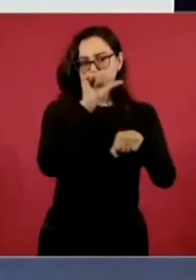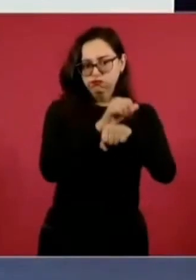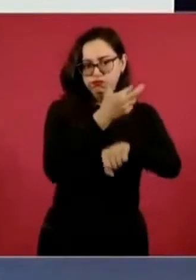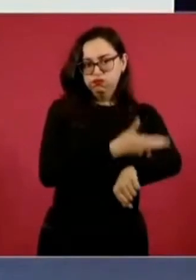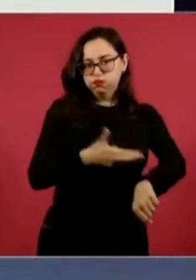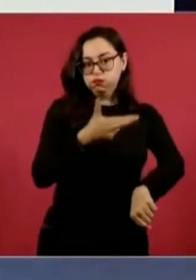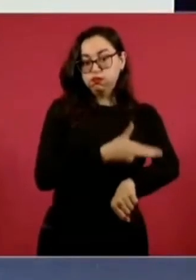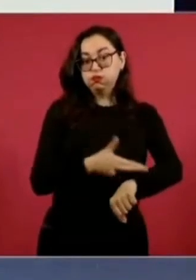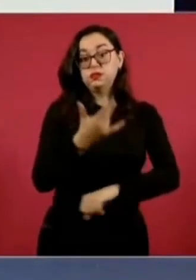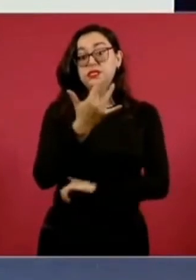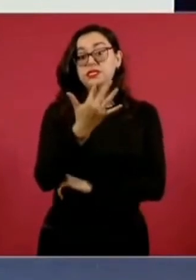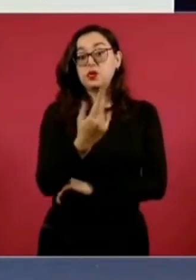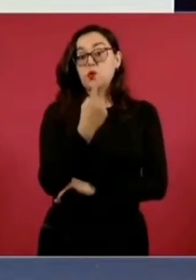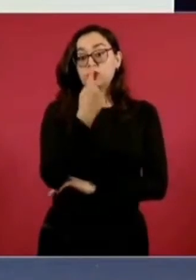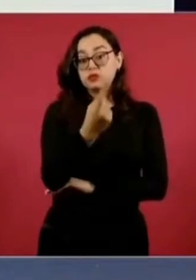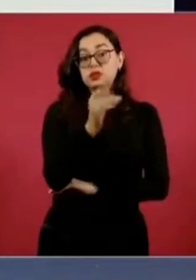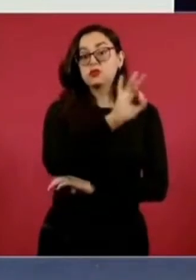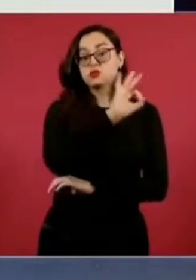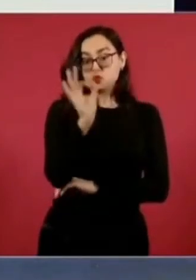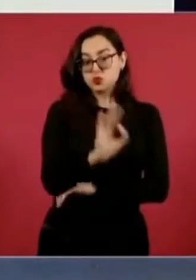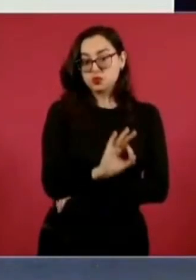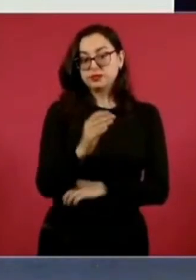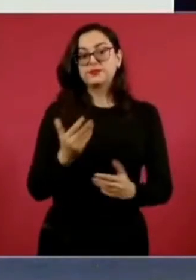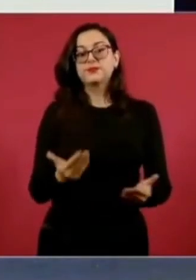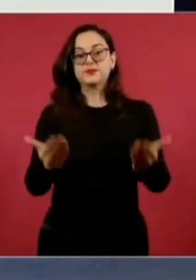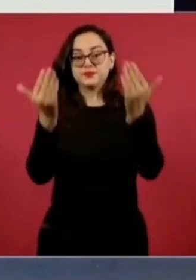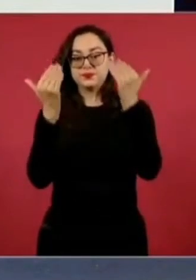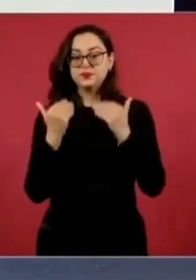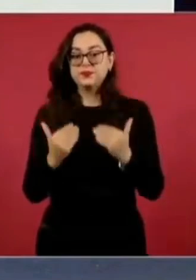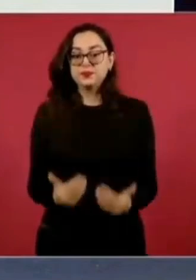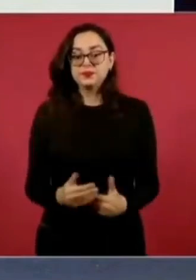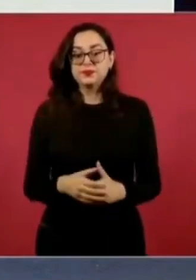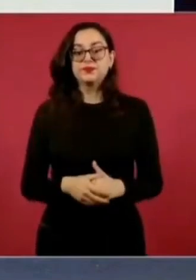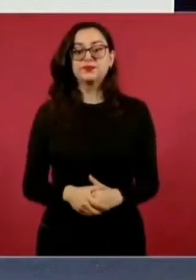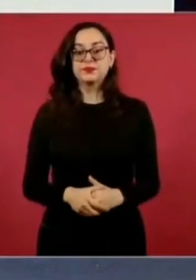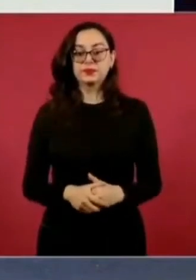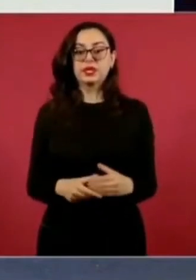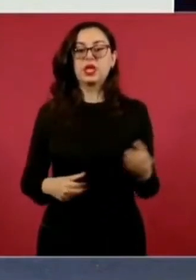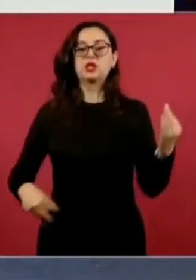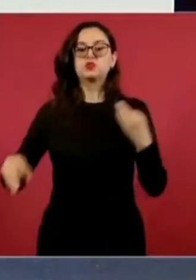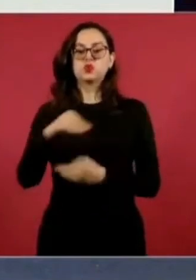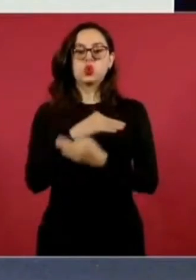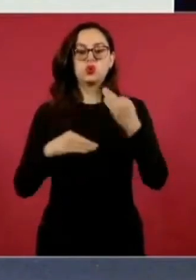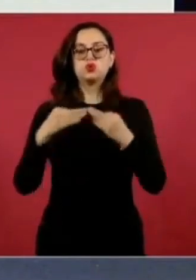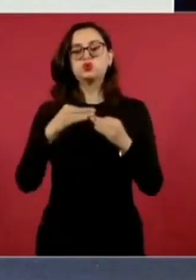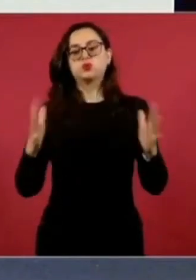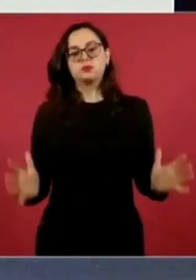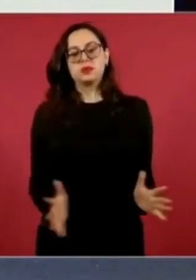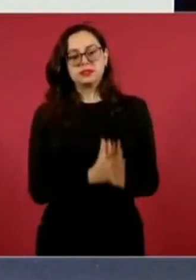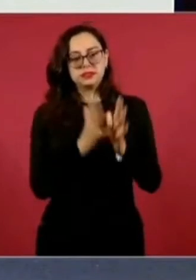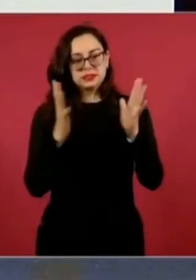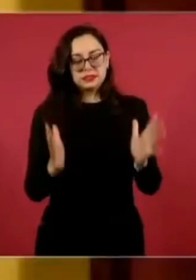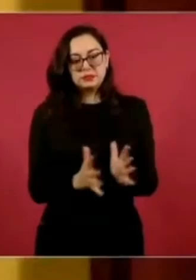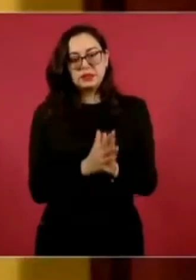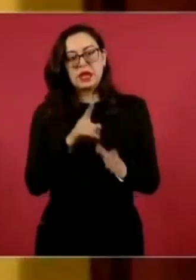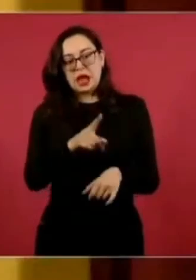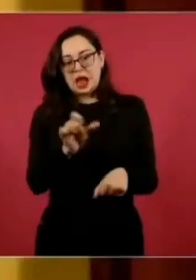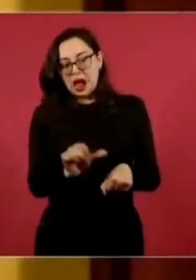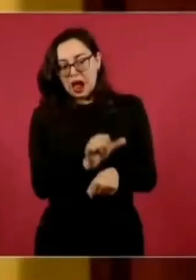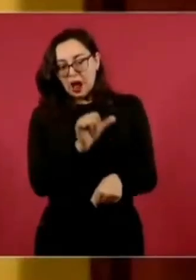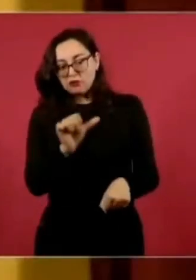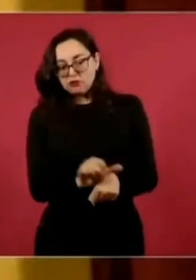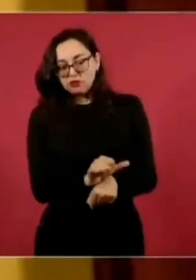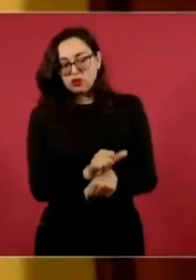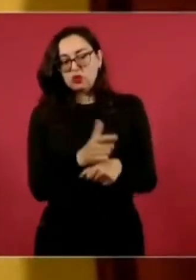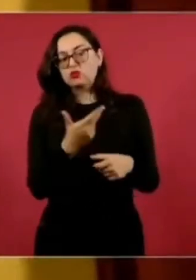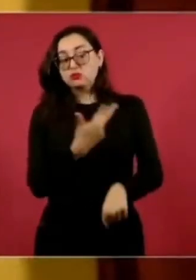total y pues adelante invitar a todos a participar los que tienen en estas